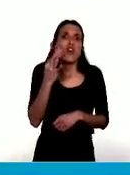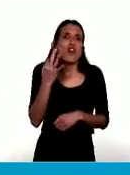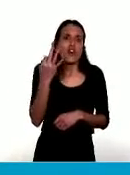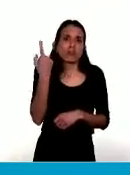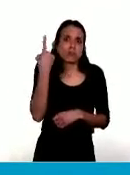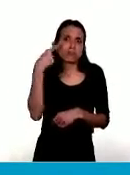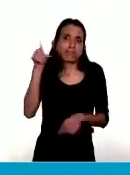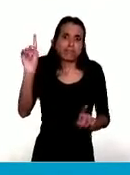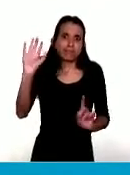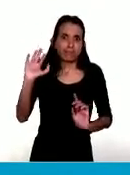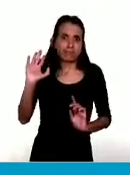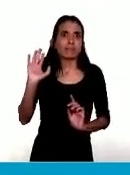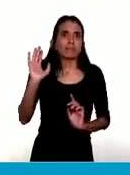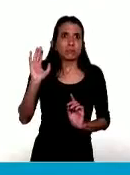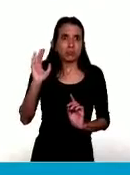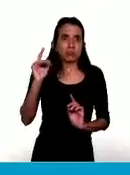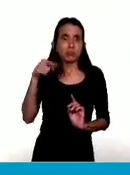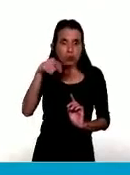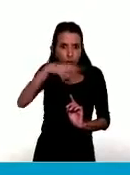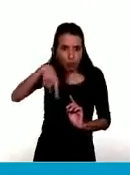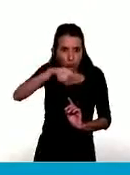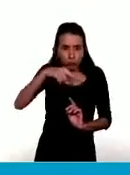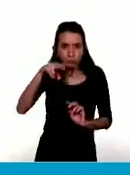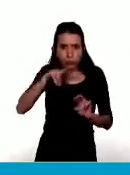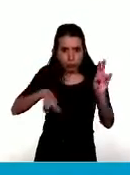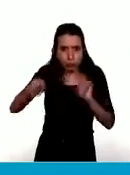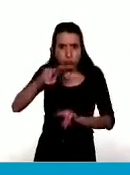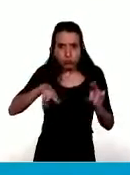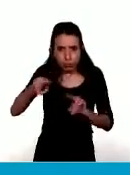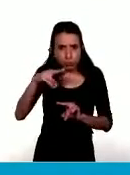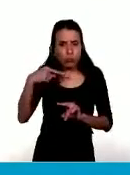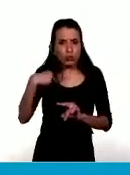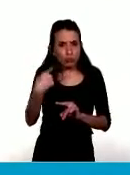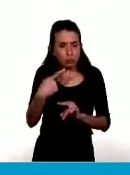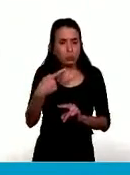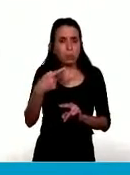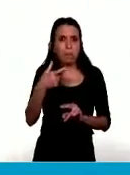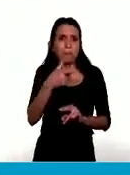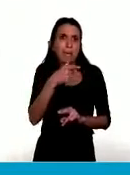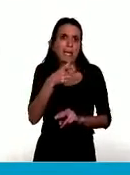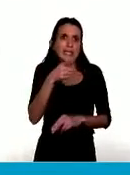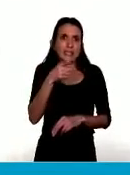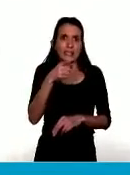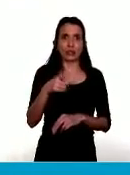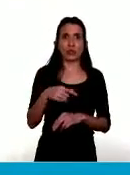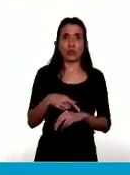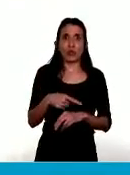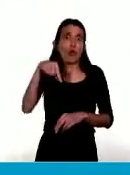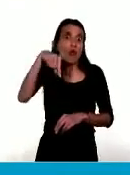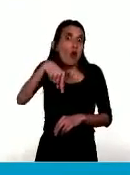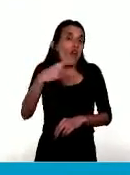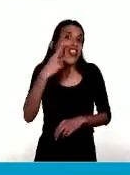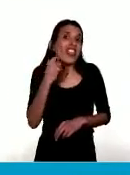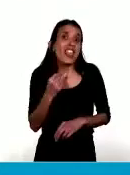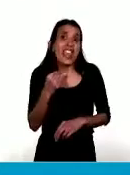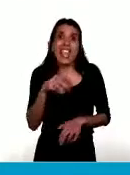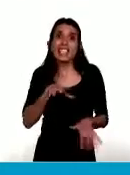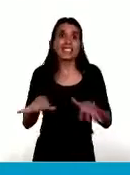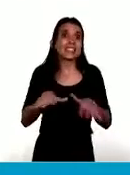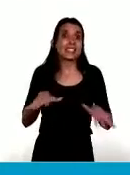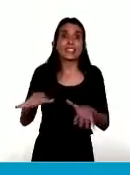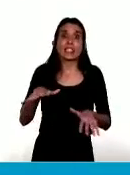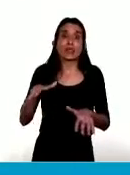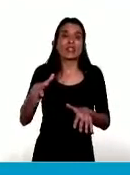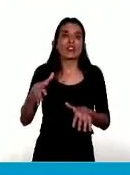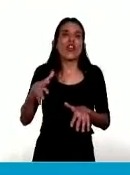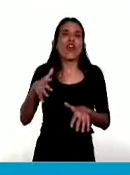motivos imponderables como los que padecemos hoy. Hoy atravesamos una situación sanitaria